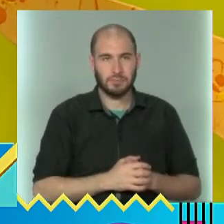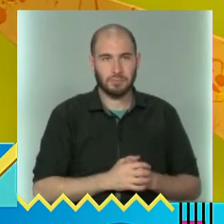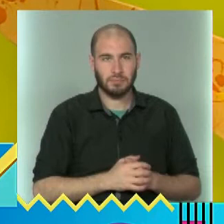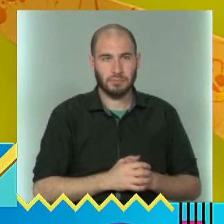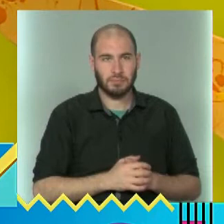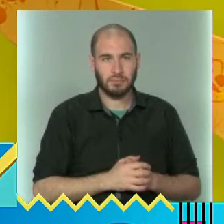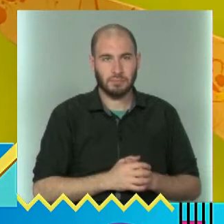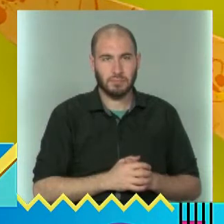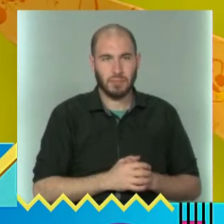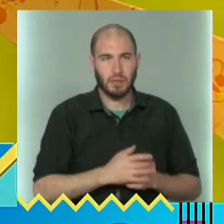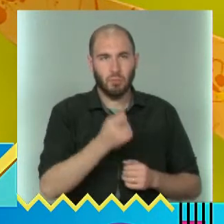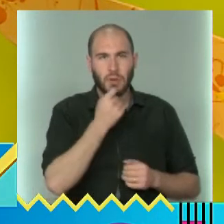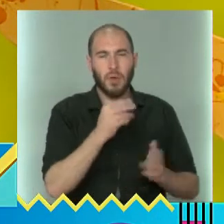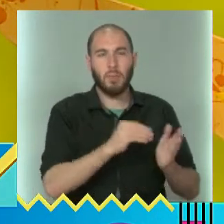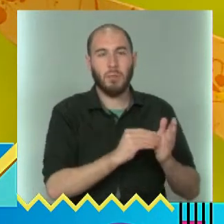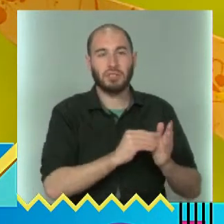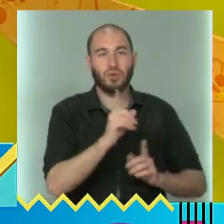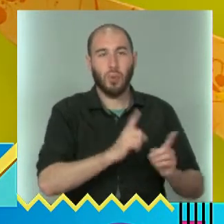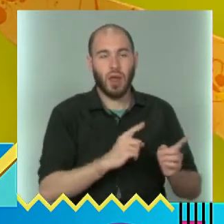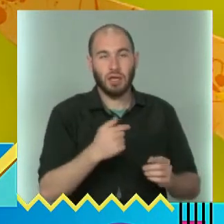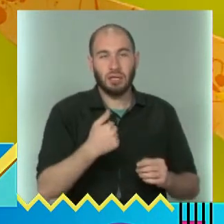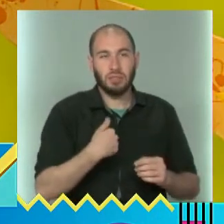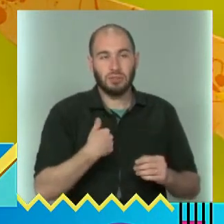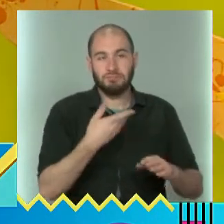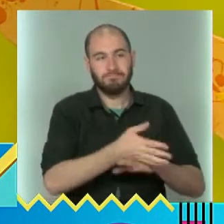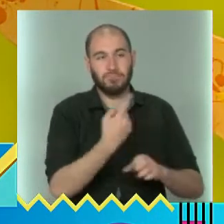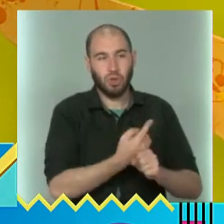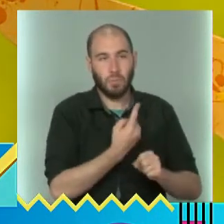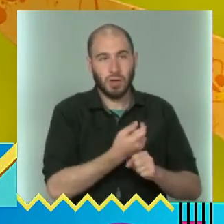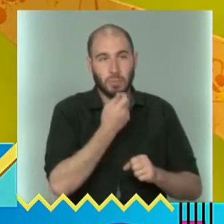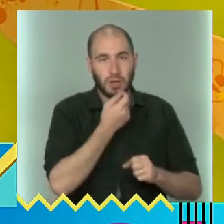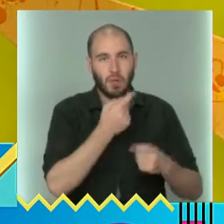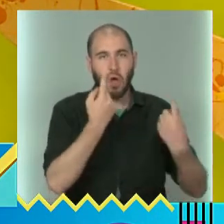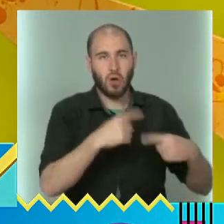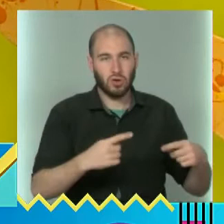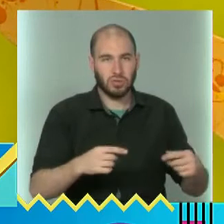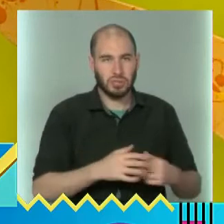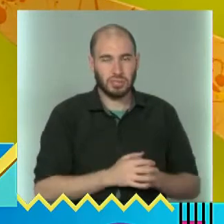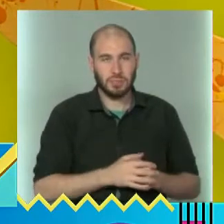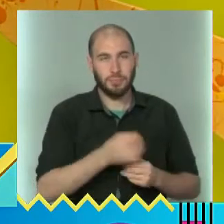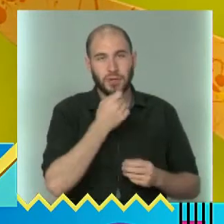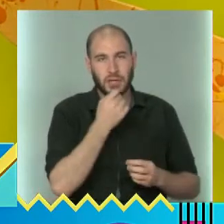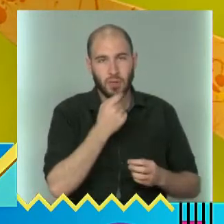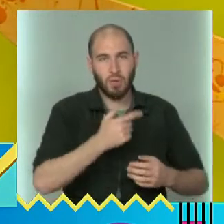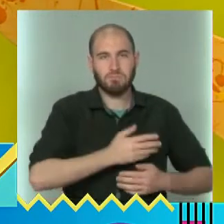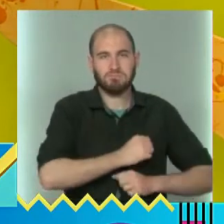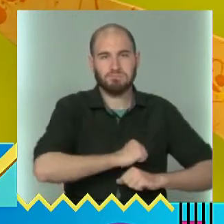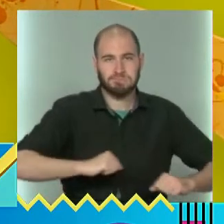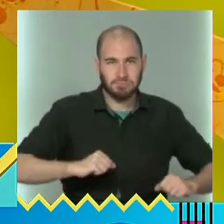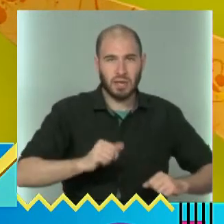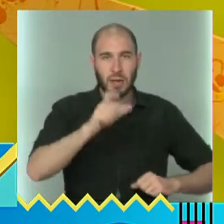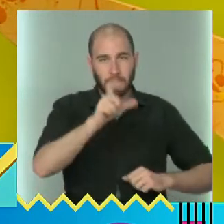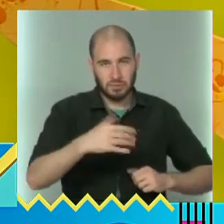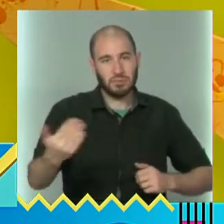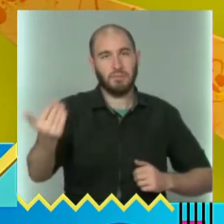Qué sé yo, decir en qué momento yo no puedo abordar. Por ejemplo, cuando veo una situación, suponete de obesidad, y viene